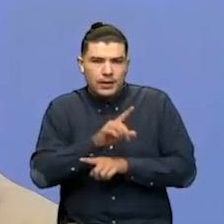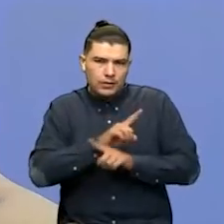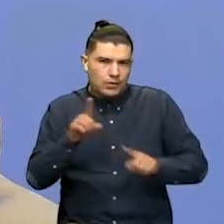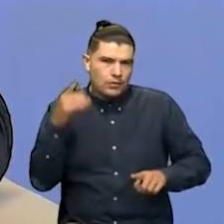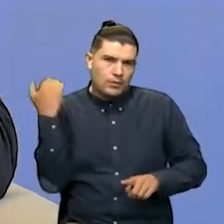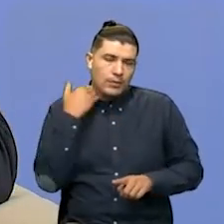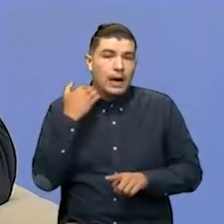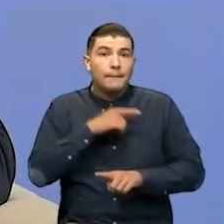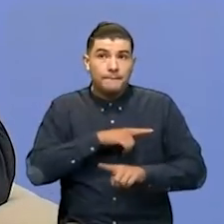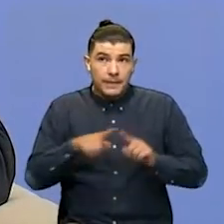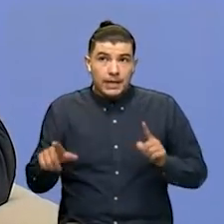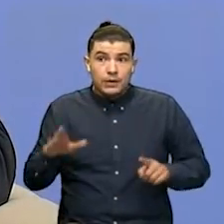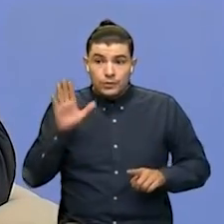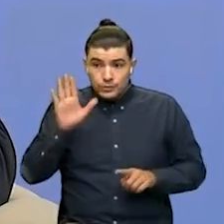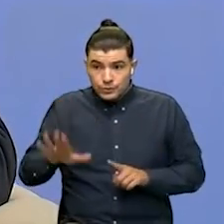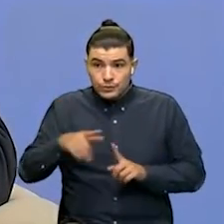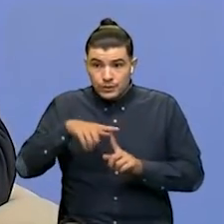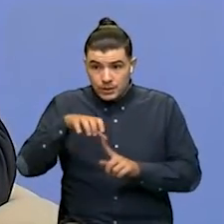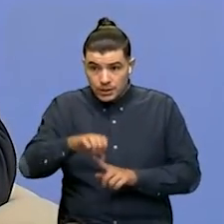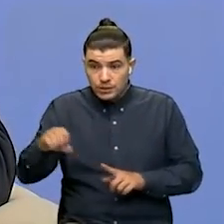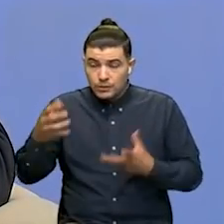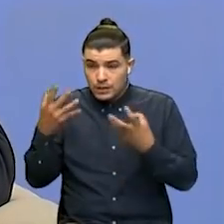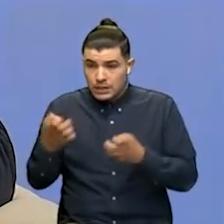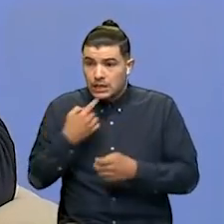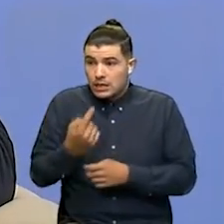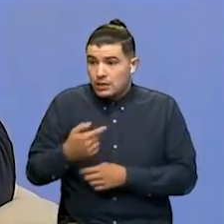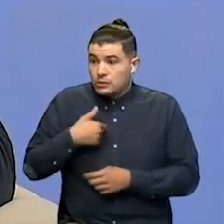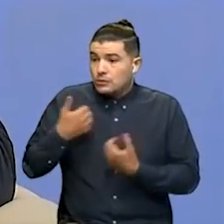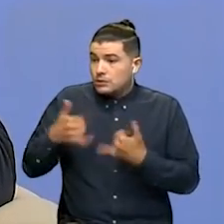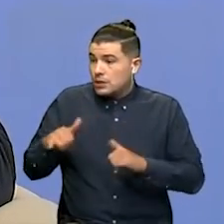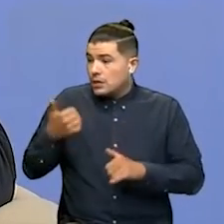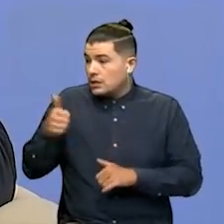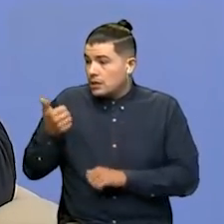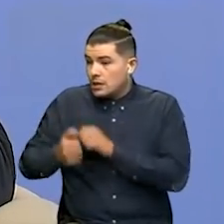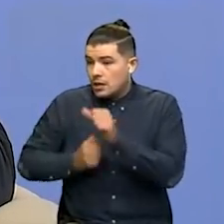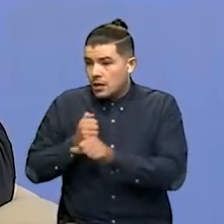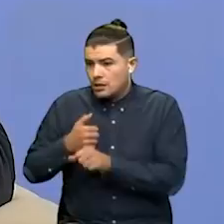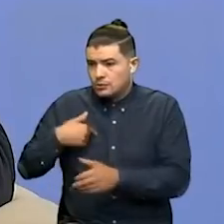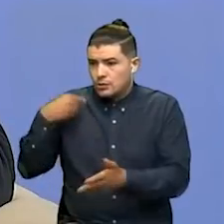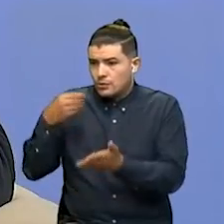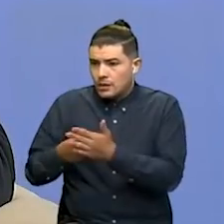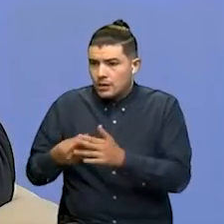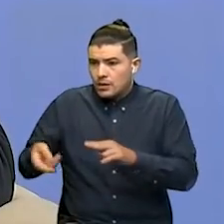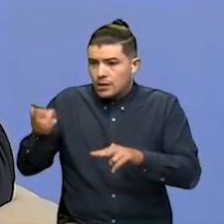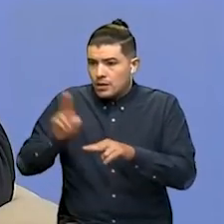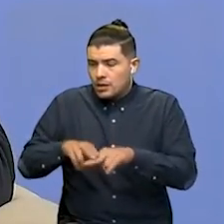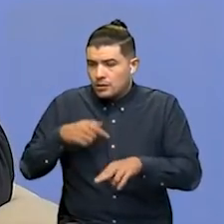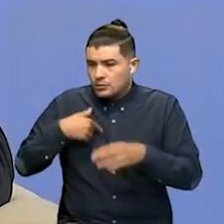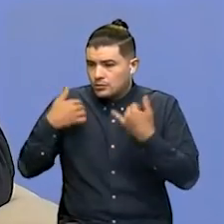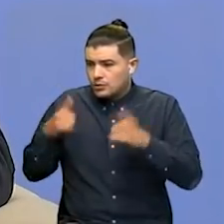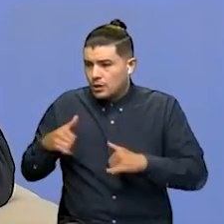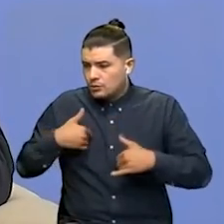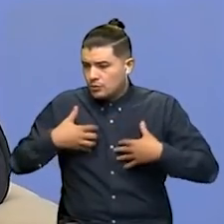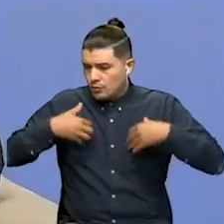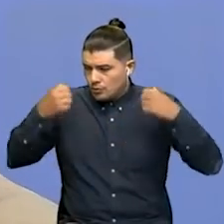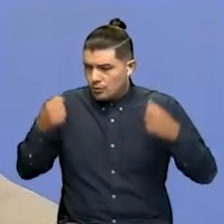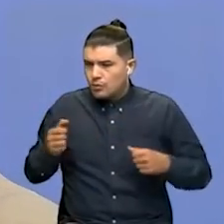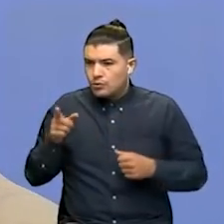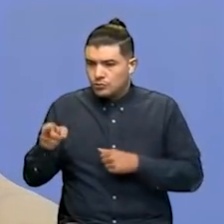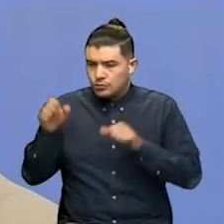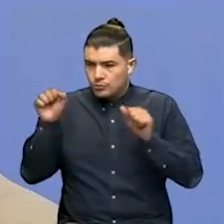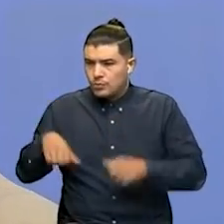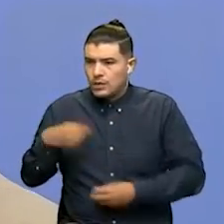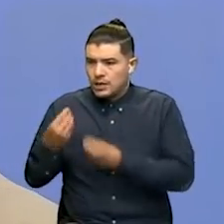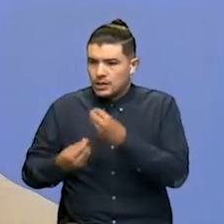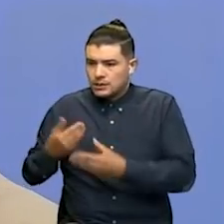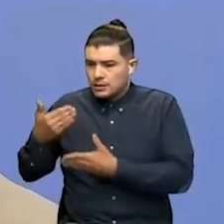¿sí? Pero si el tío quisiera decir, no, yo ya llevo 10 años acá, yo he pagado impuestos, yo he estado como señor y dueño, él podría hacer el proceso